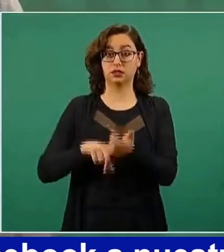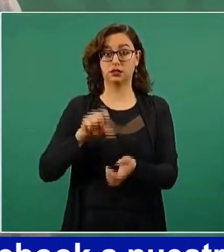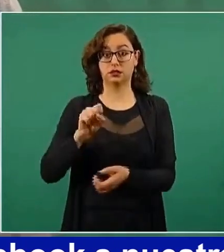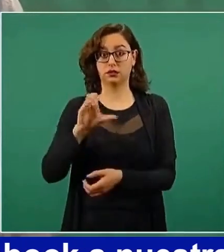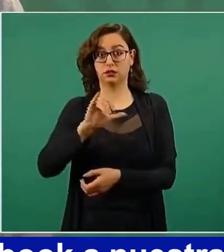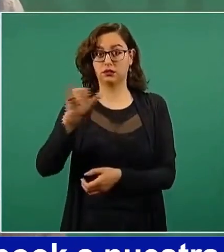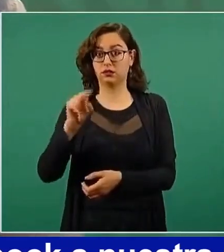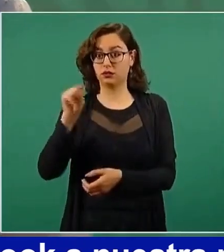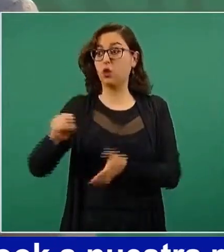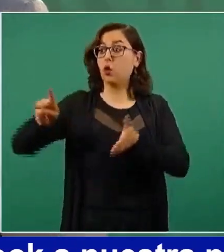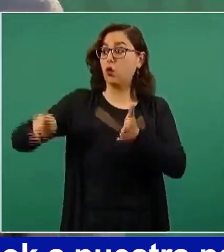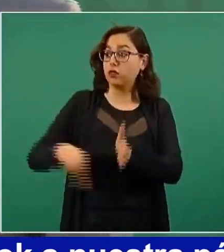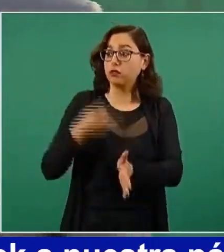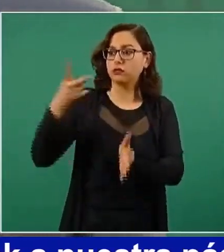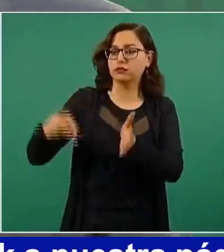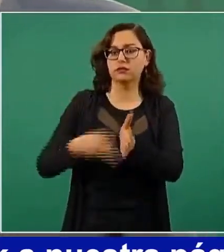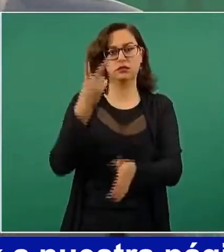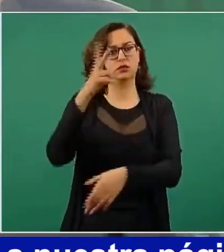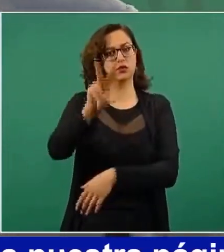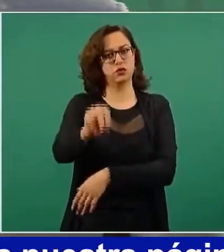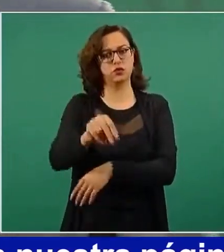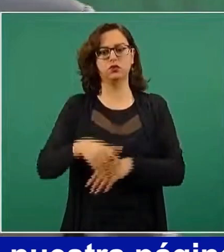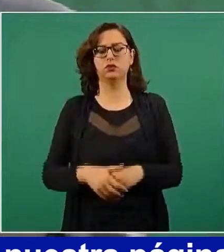Y ya